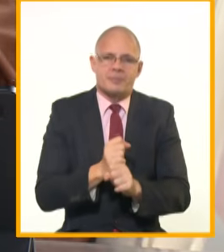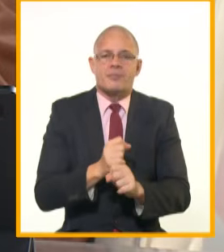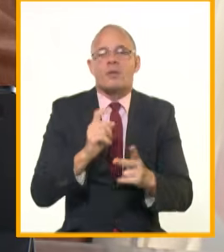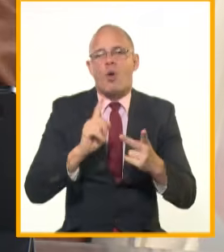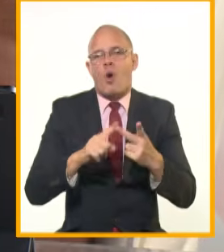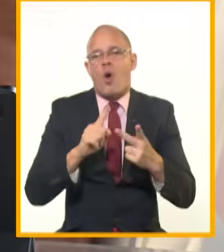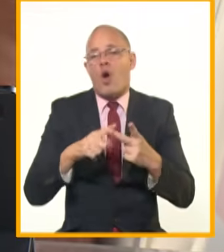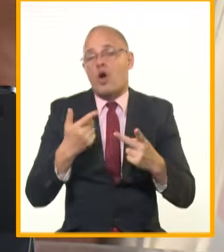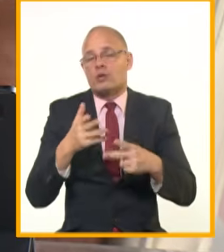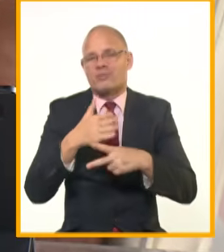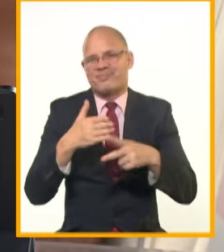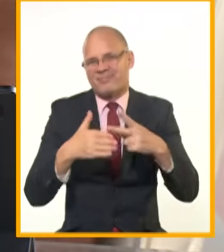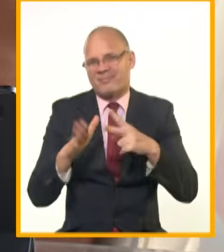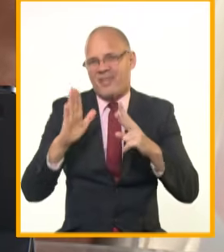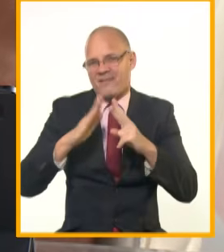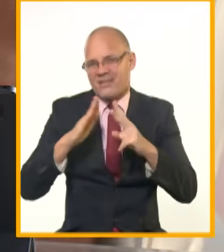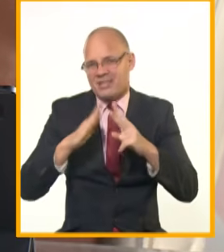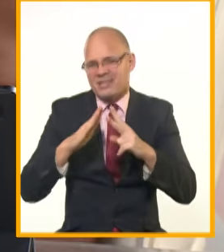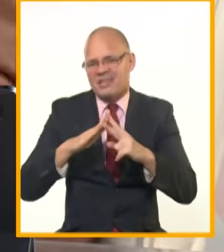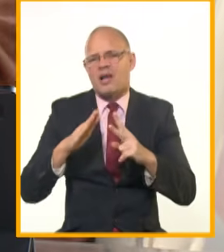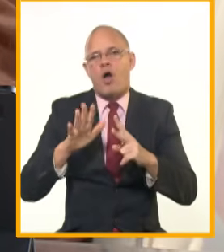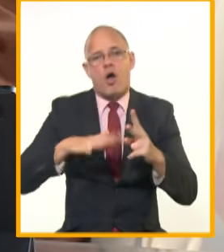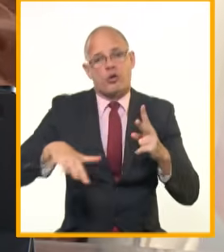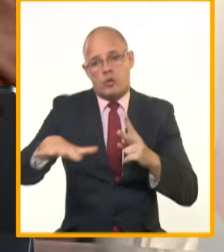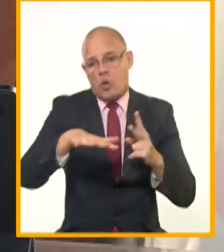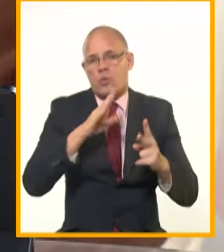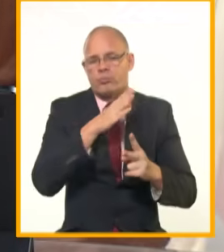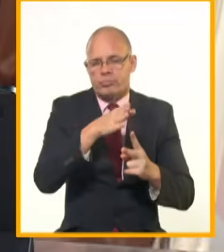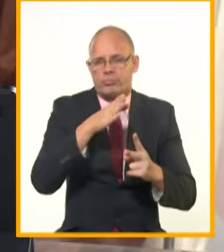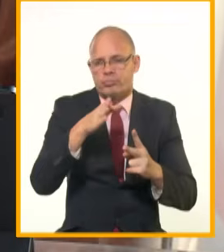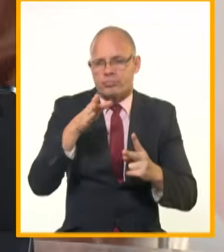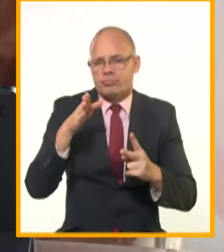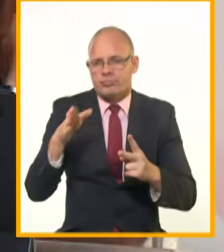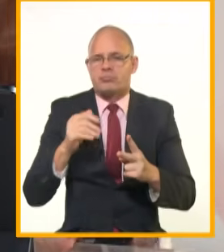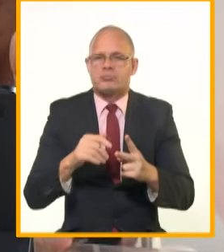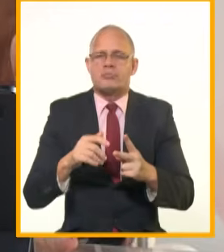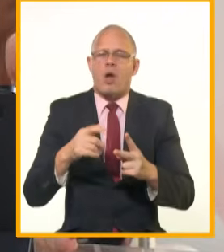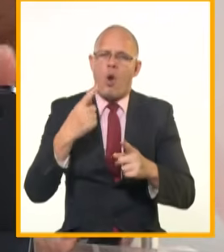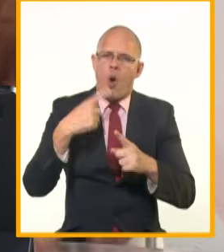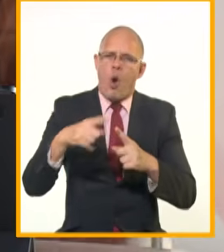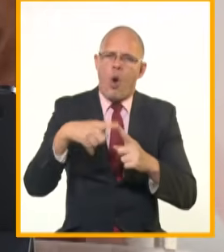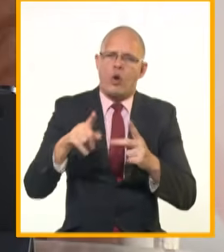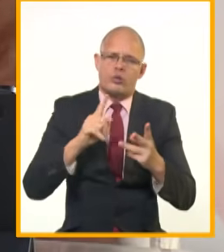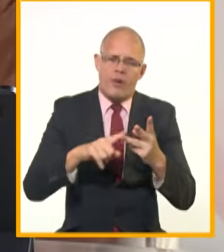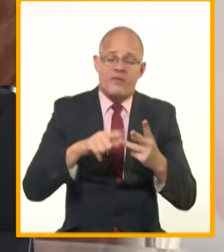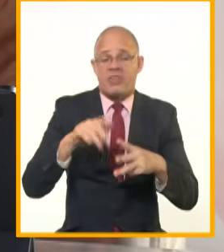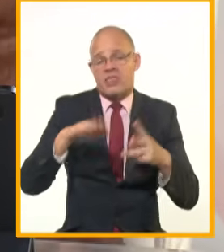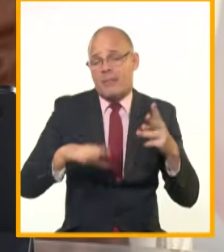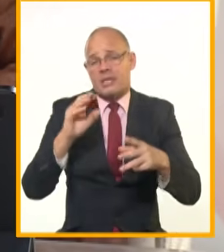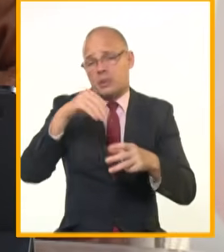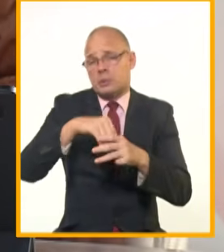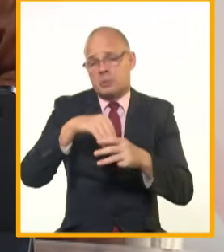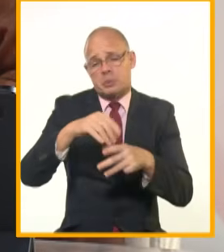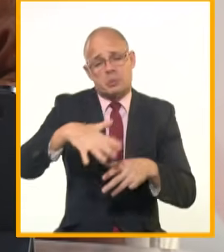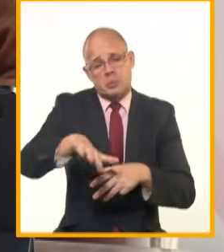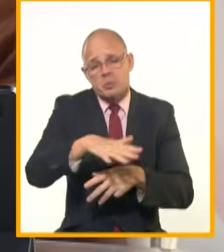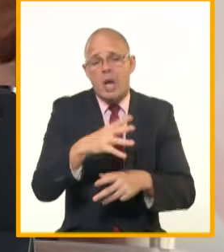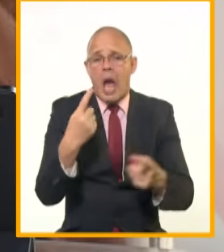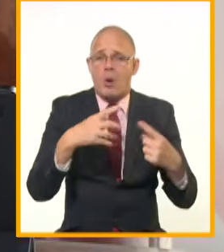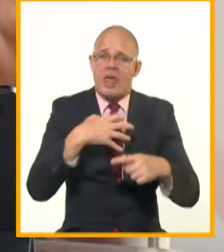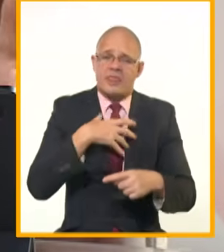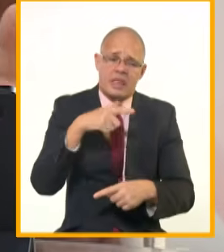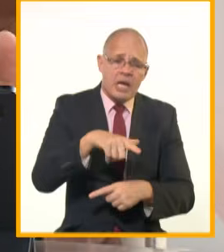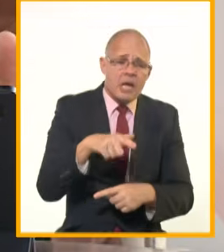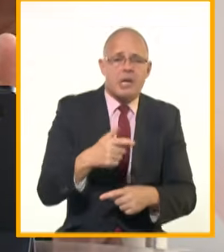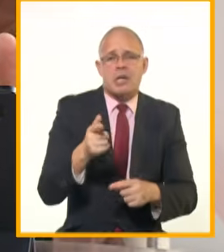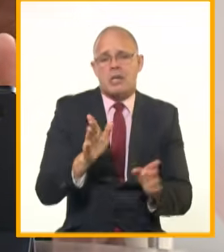la producción local de materiales, Consejo Popular a Consejo Popular, y bueno, todo lo que podamos hacer con los recursos locales, con las condiciones, con la oportunidad que nos